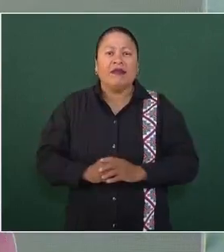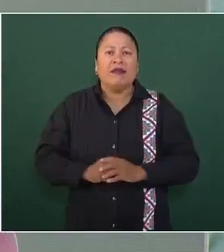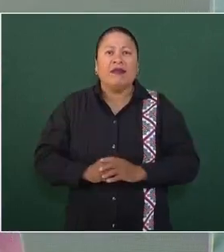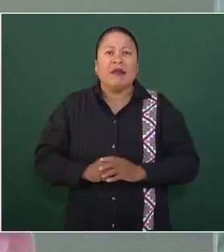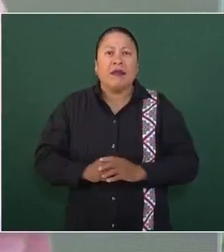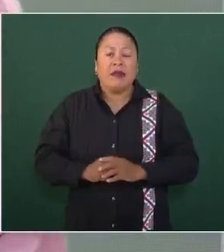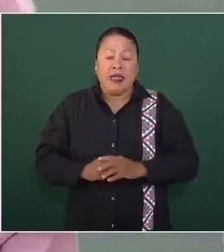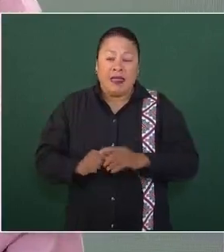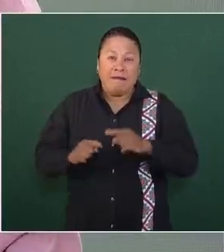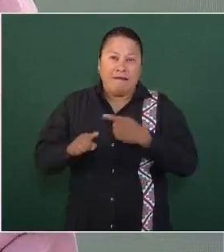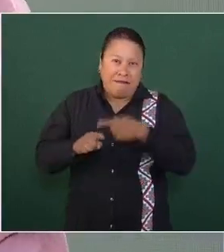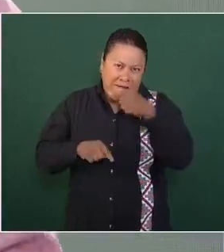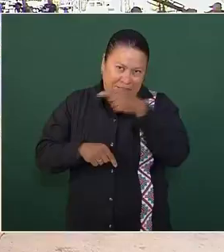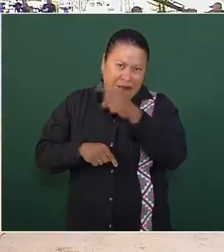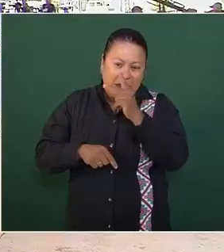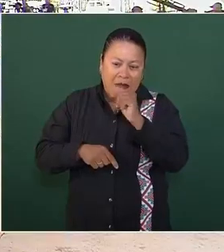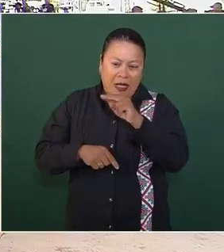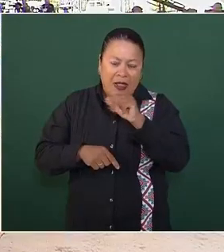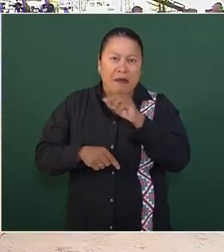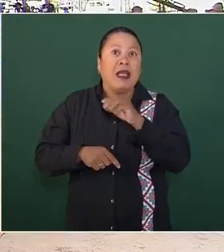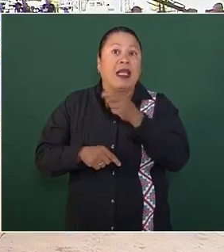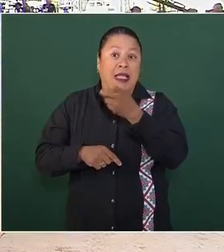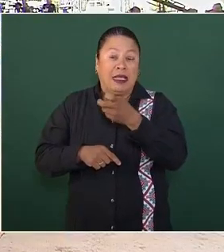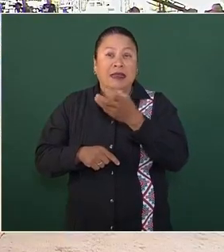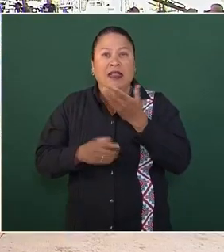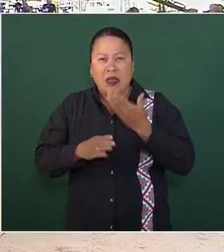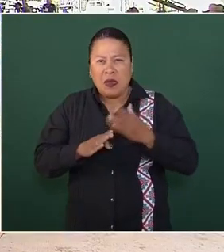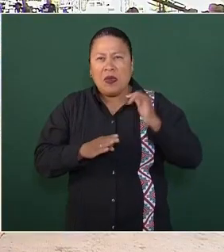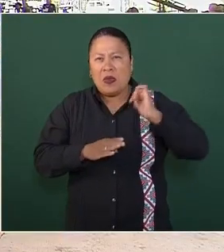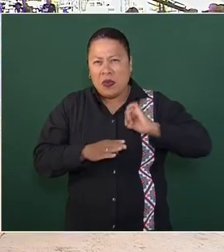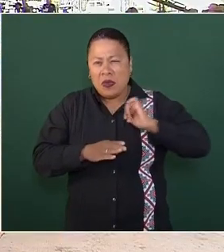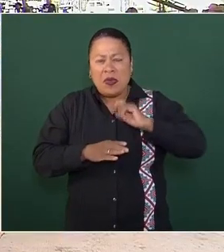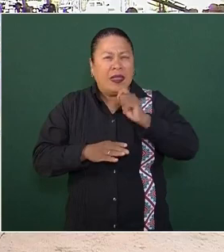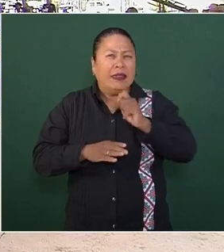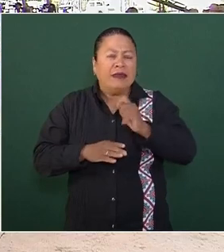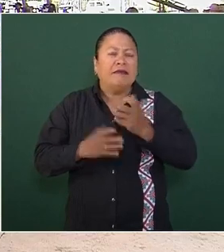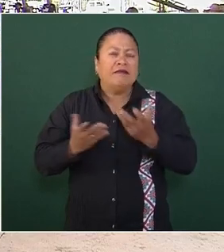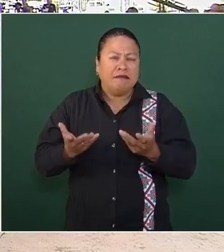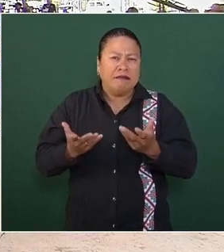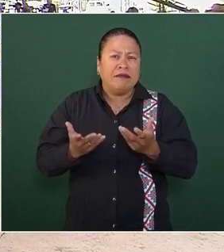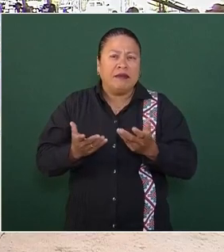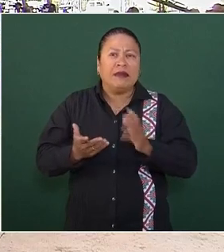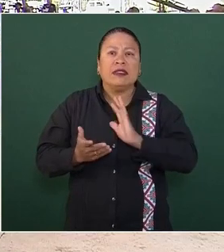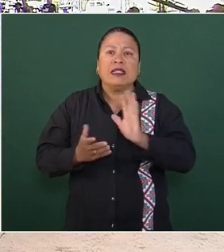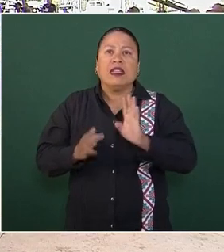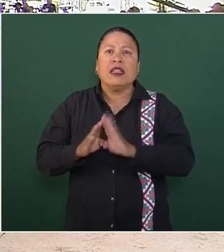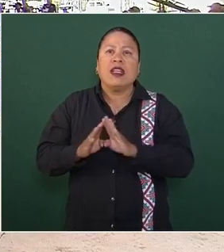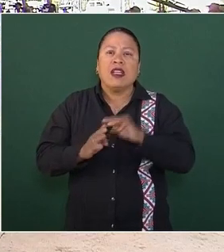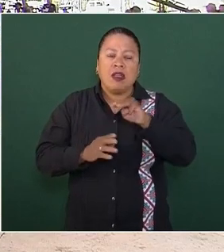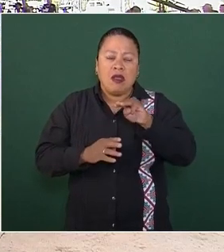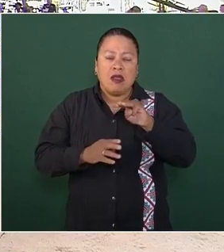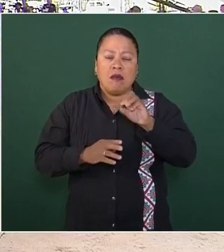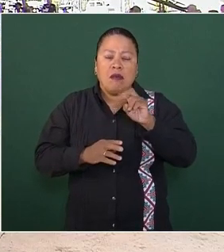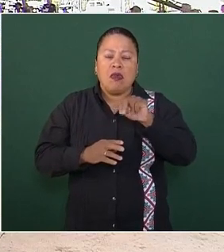a Panamá ya para entonces estaba en vigor la doctrina monro